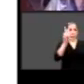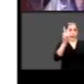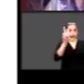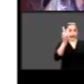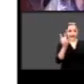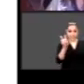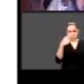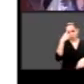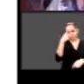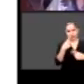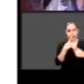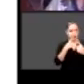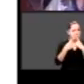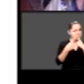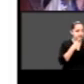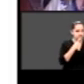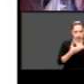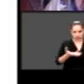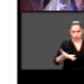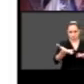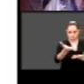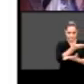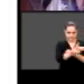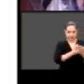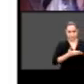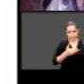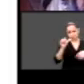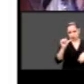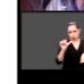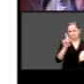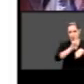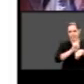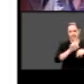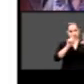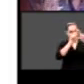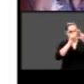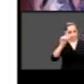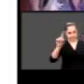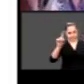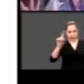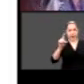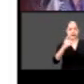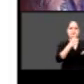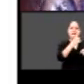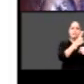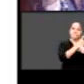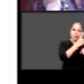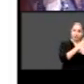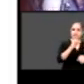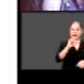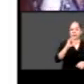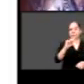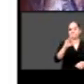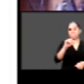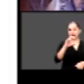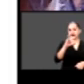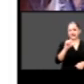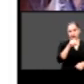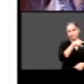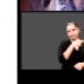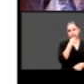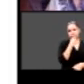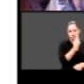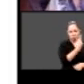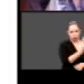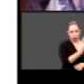día y de este ciclo de conversatorios, porque me